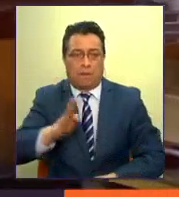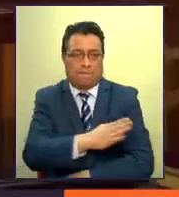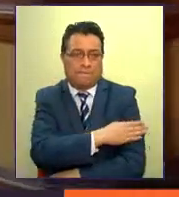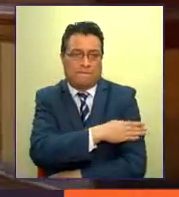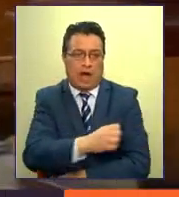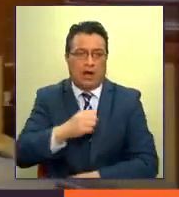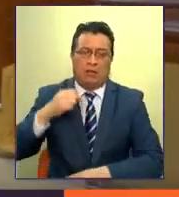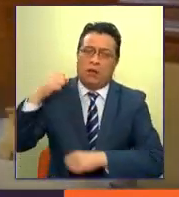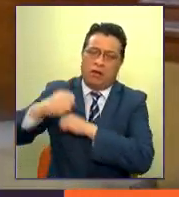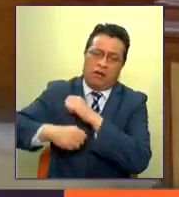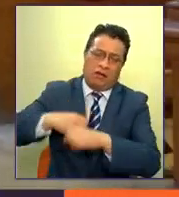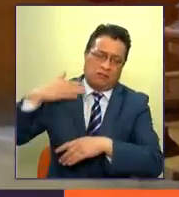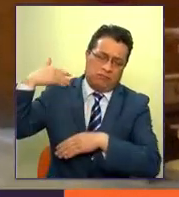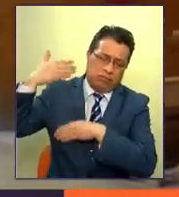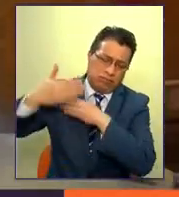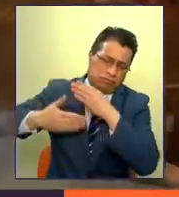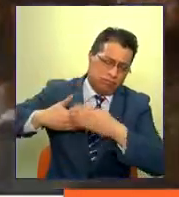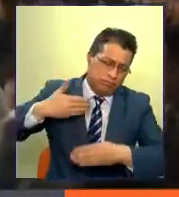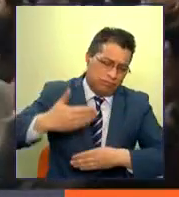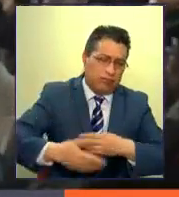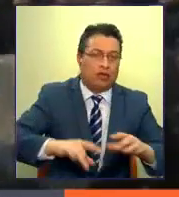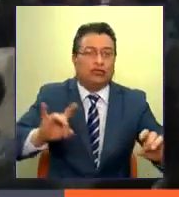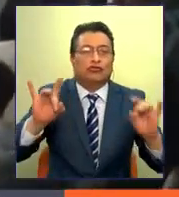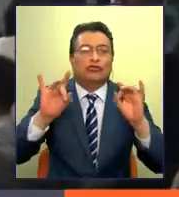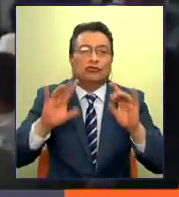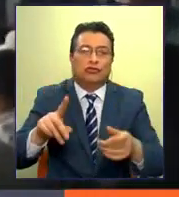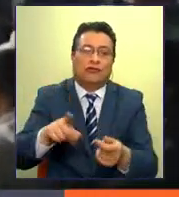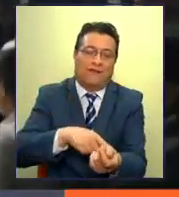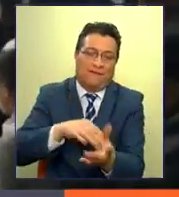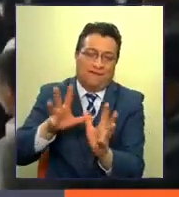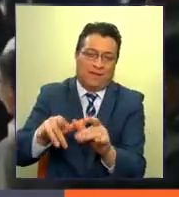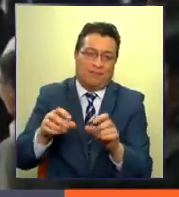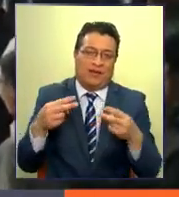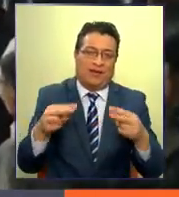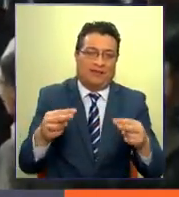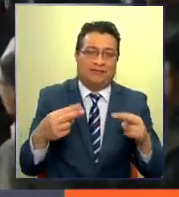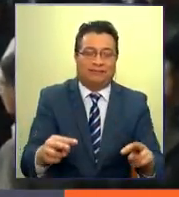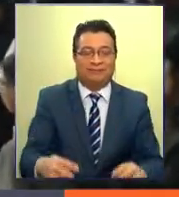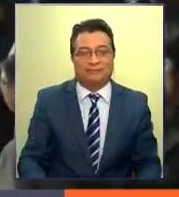generaciones ha sido parte de sus familias.